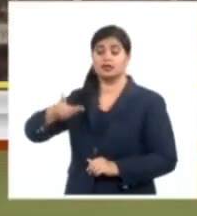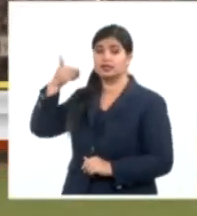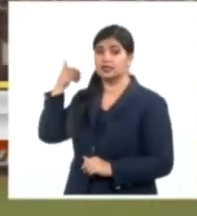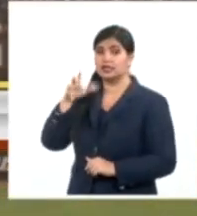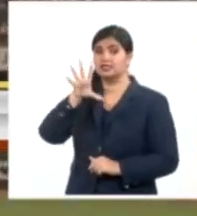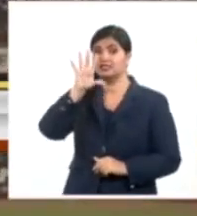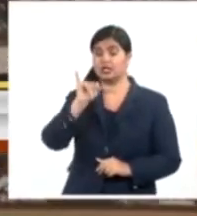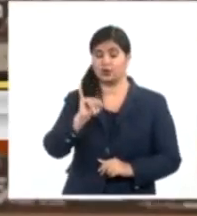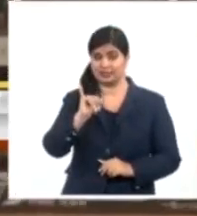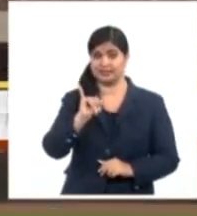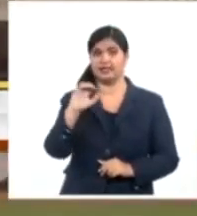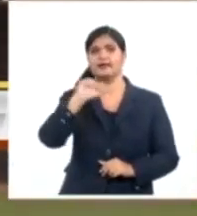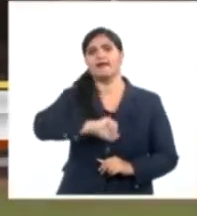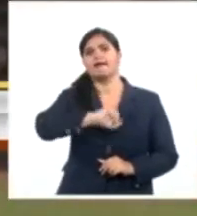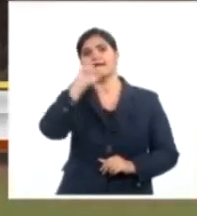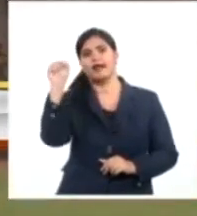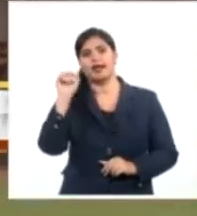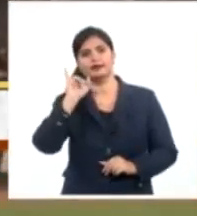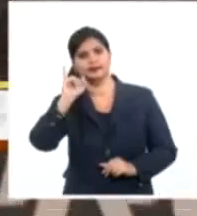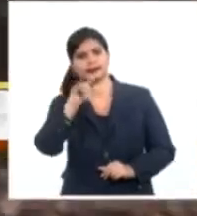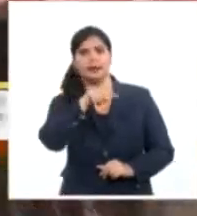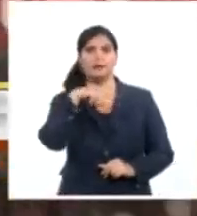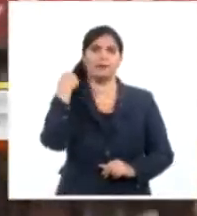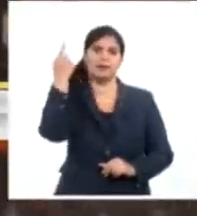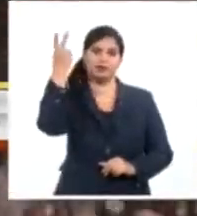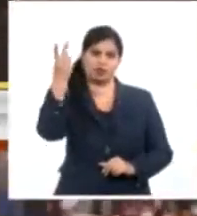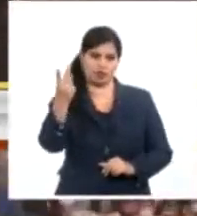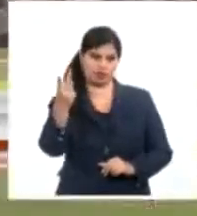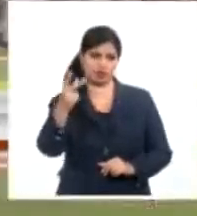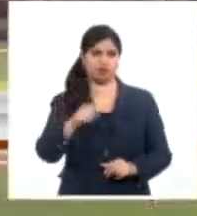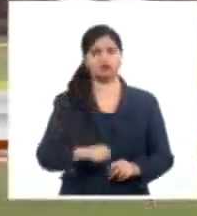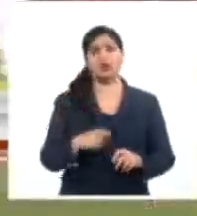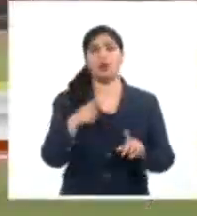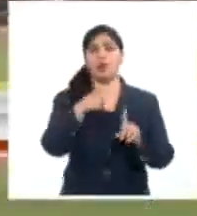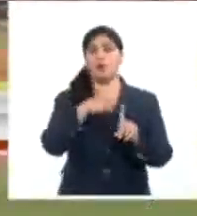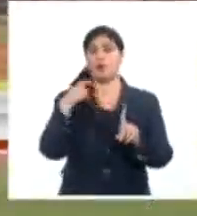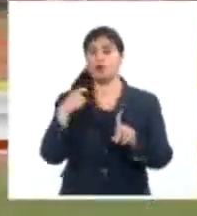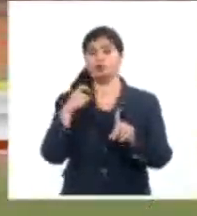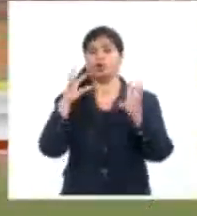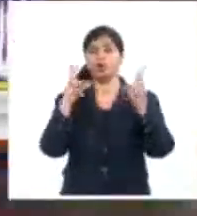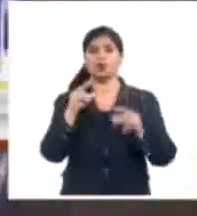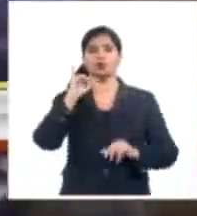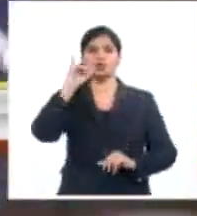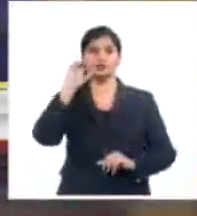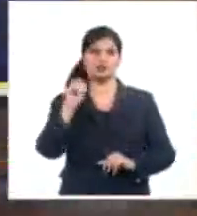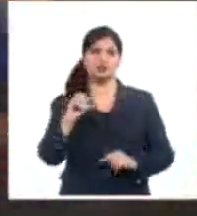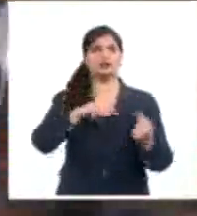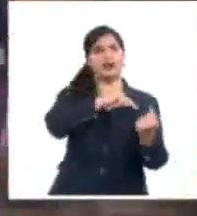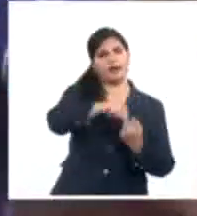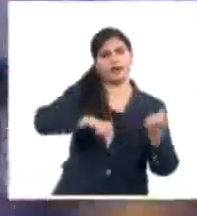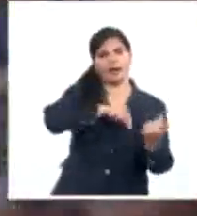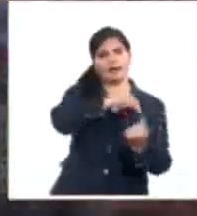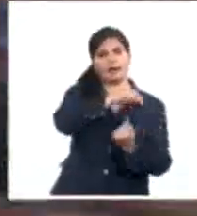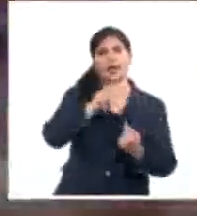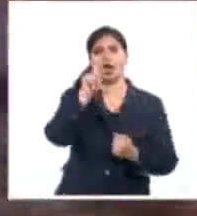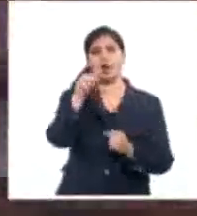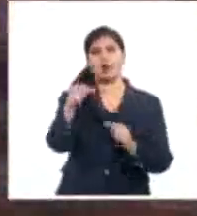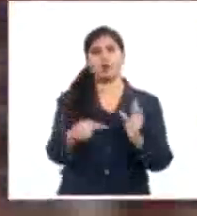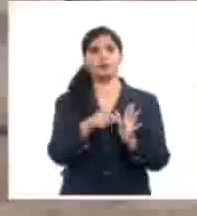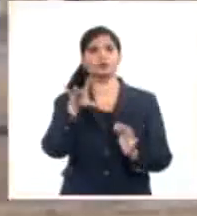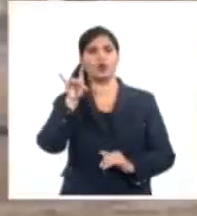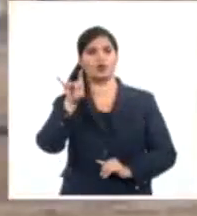desafíos ganó seis partidos perdió dos retiro por la vía del ponche a 60 jugadores y dejó un promedio de carreras limpias de 1.15